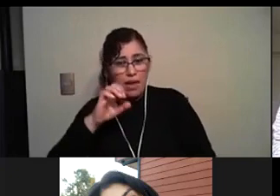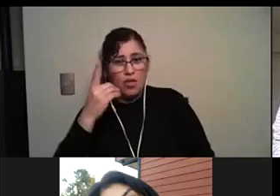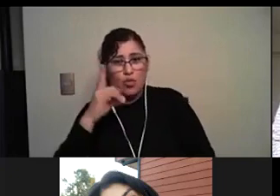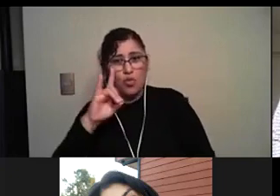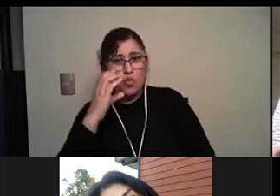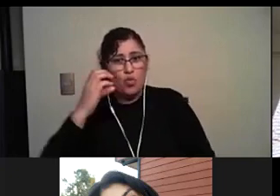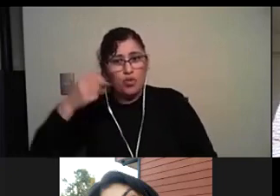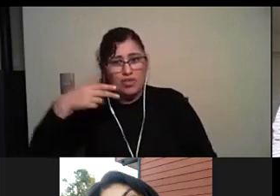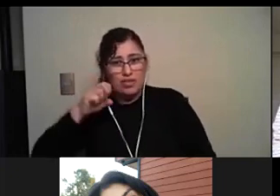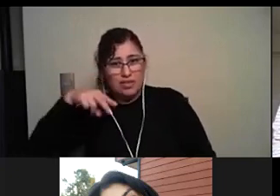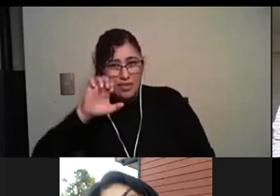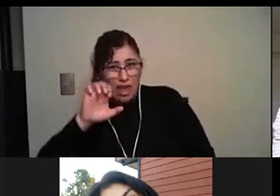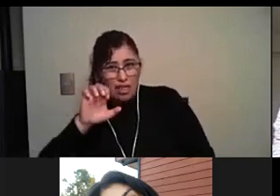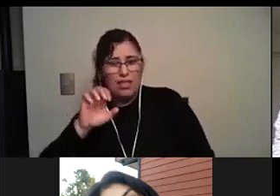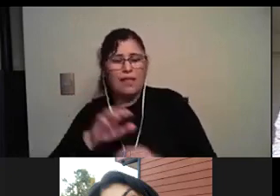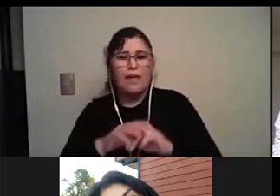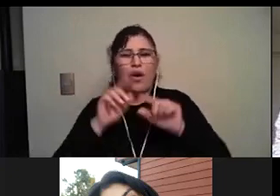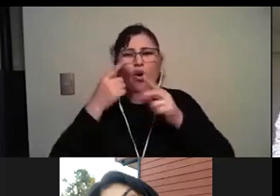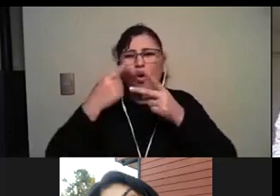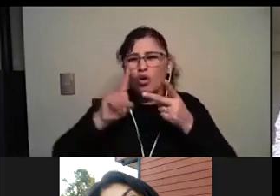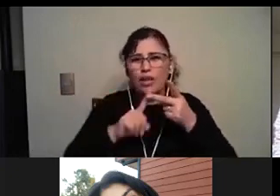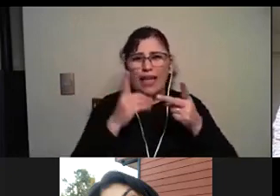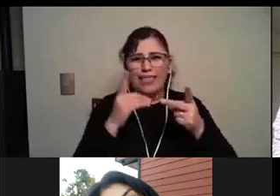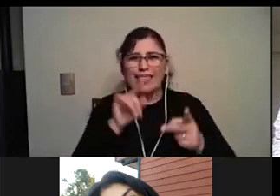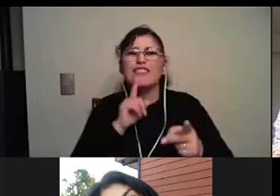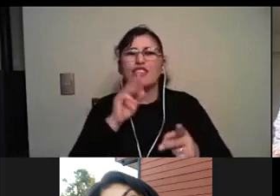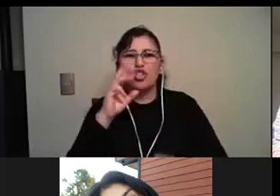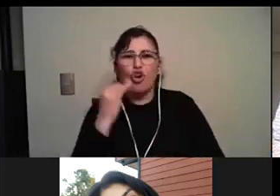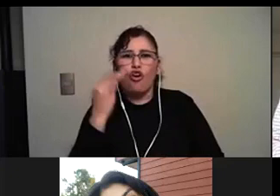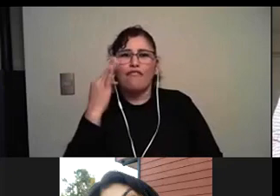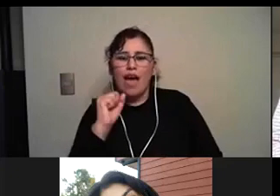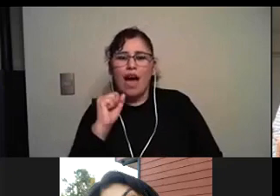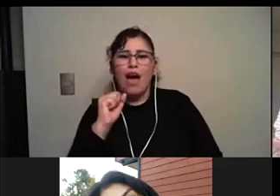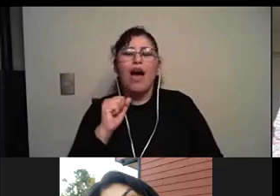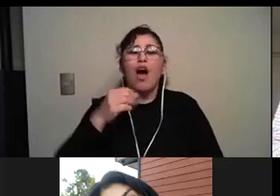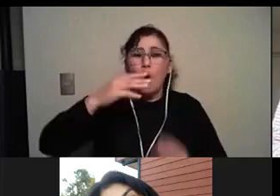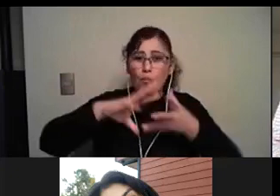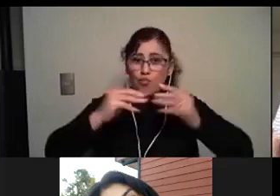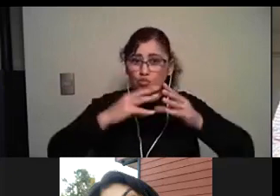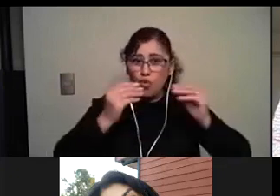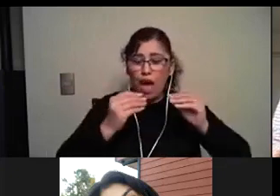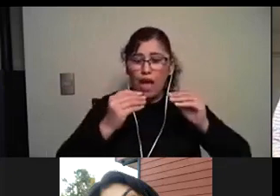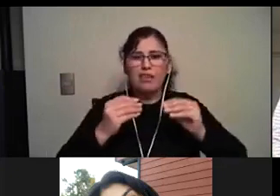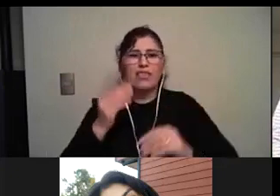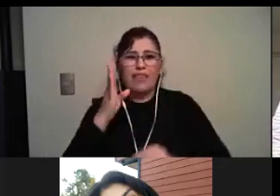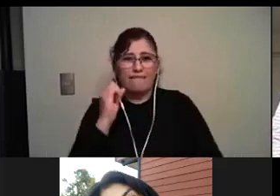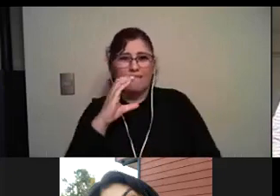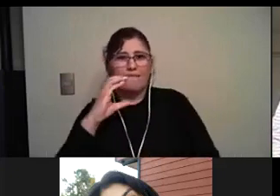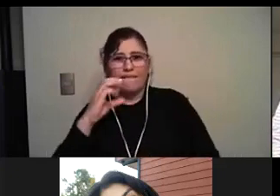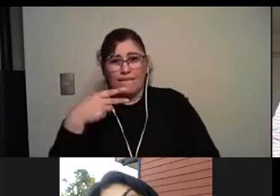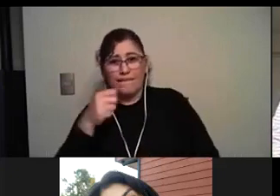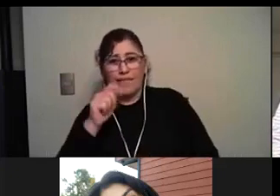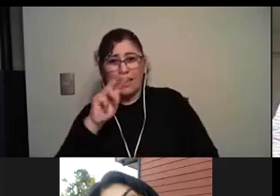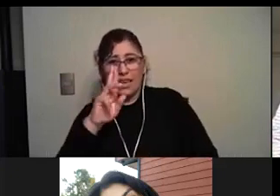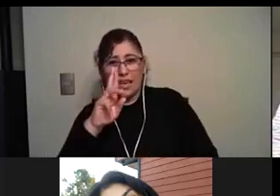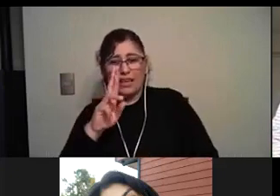todas. Ya. Distrofia muscular de Becker, ya que igual es frecuente.